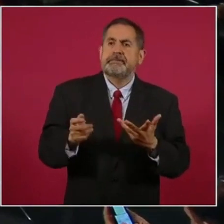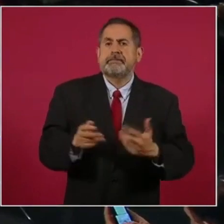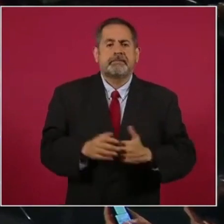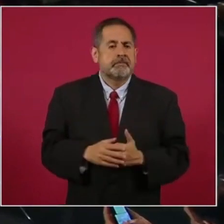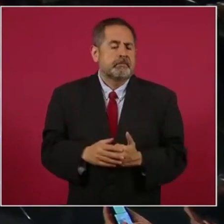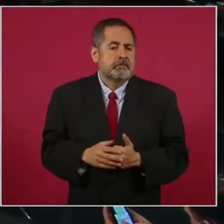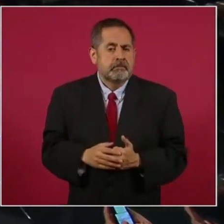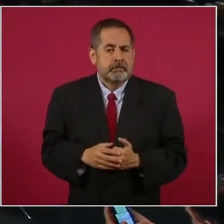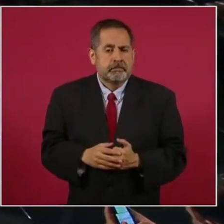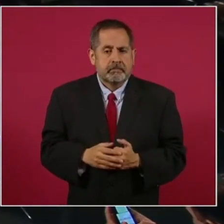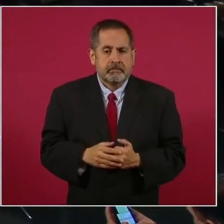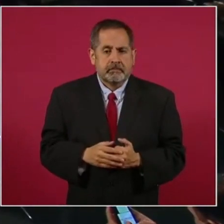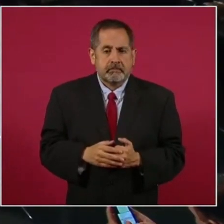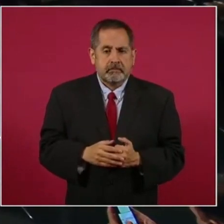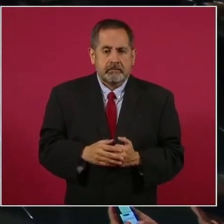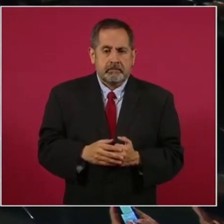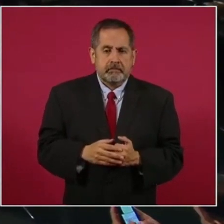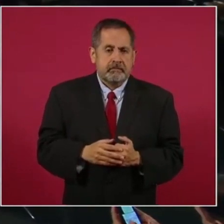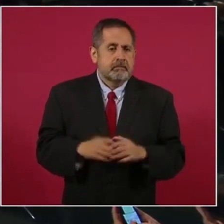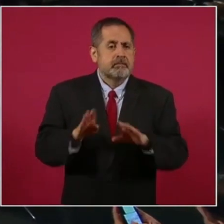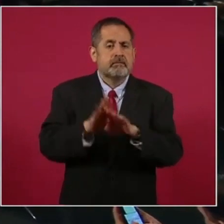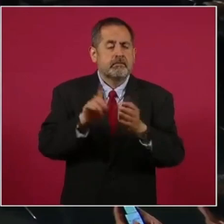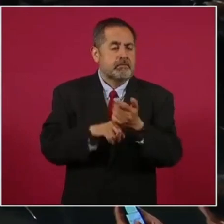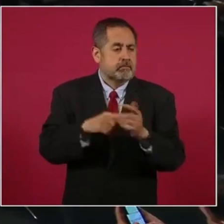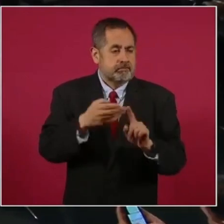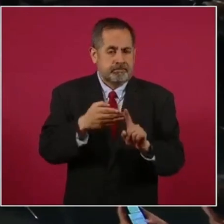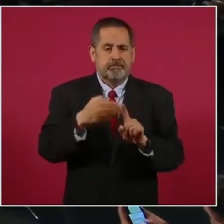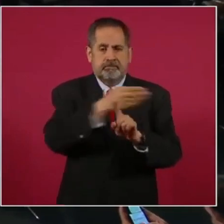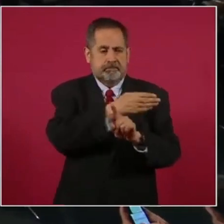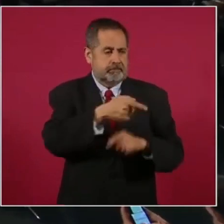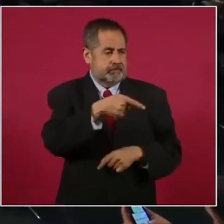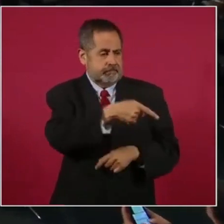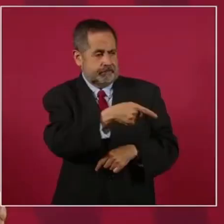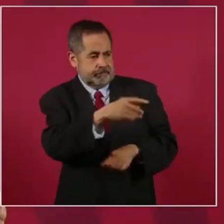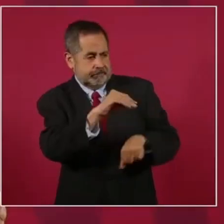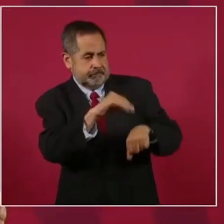de cómo actuaron en un tiempo.